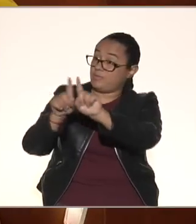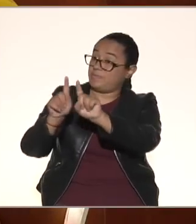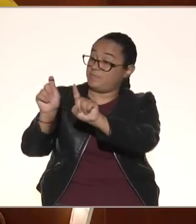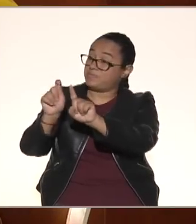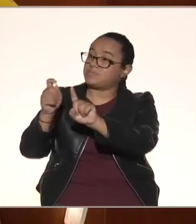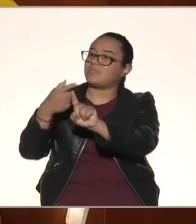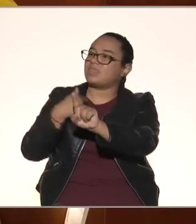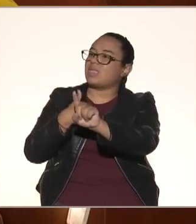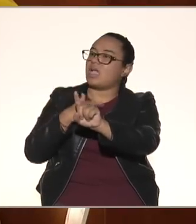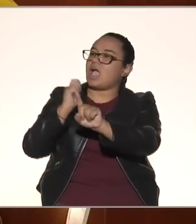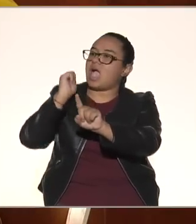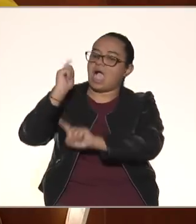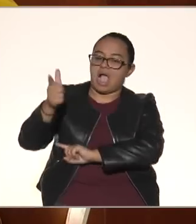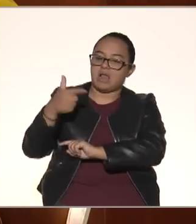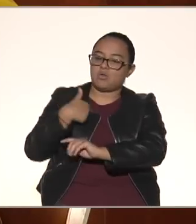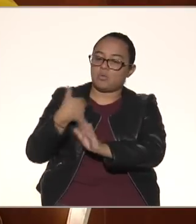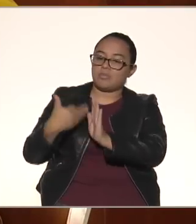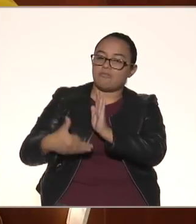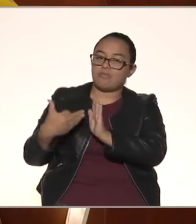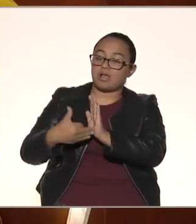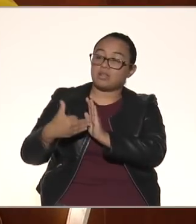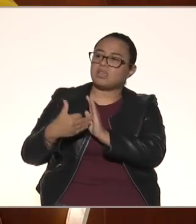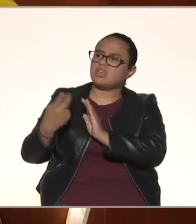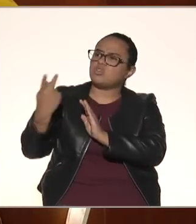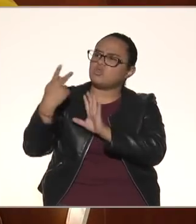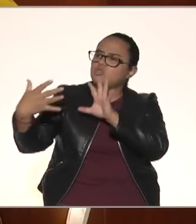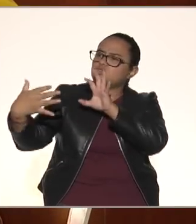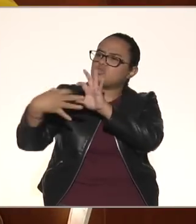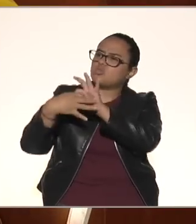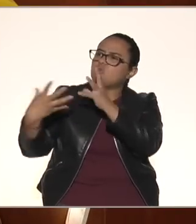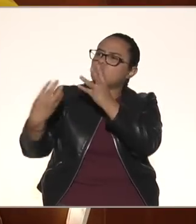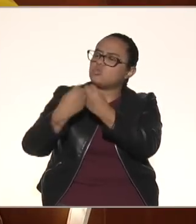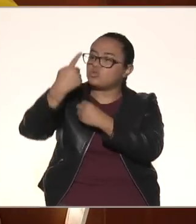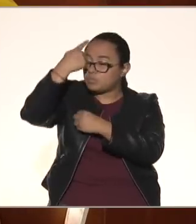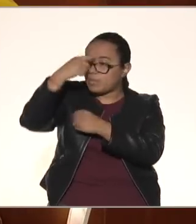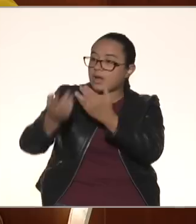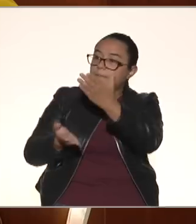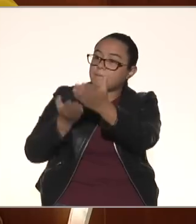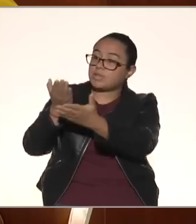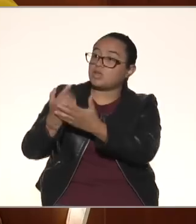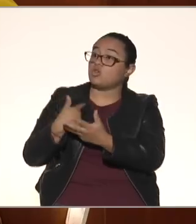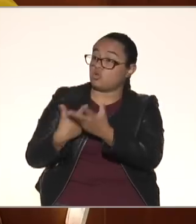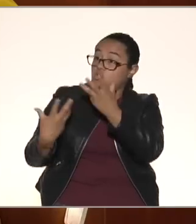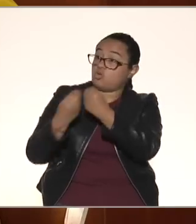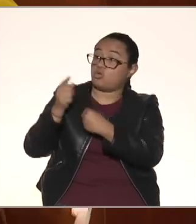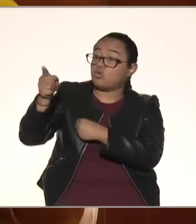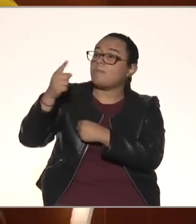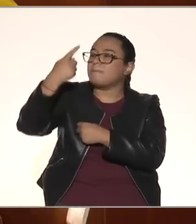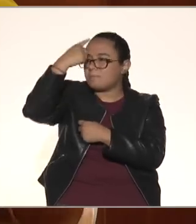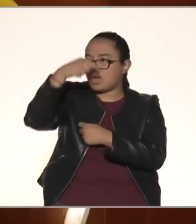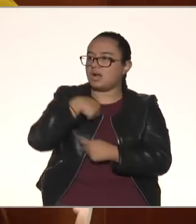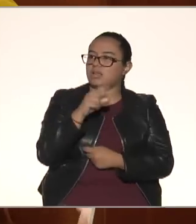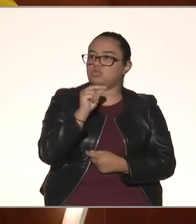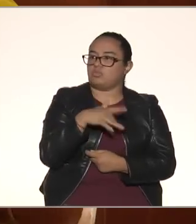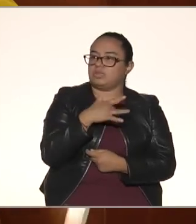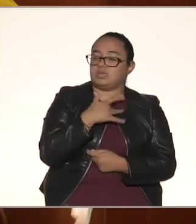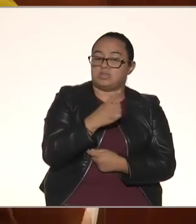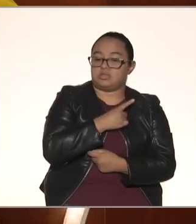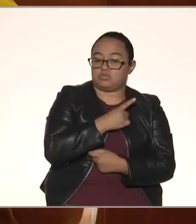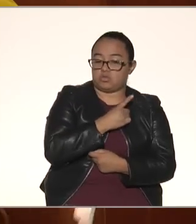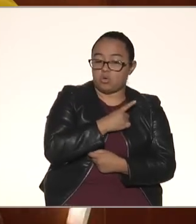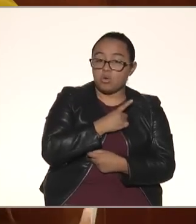esta carencia. Entonces, nos unimos para pedir. Estoy contigo para no estar solo, estoy contigo para